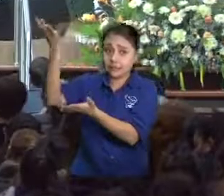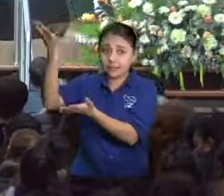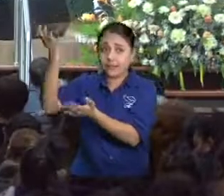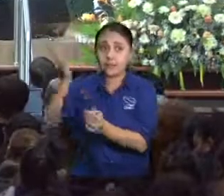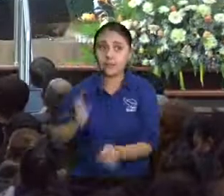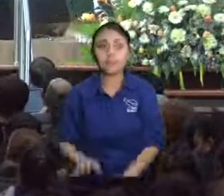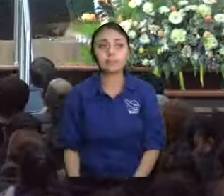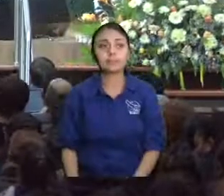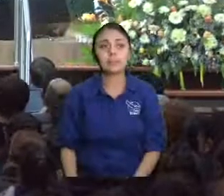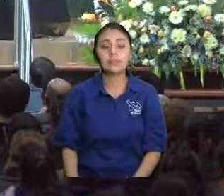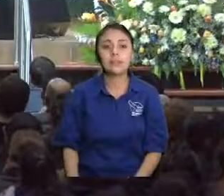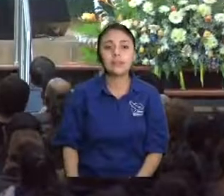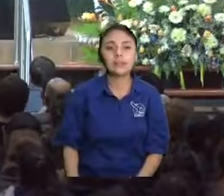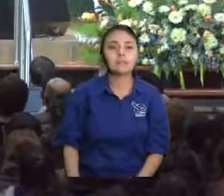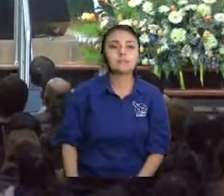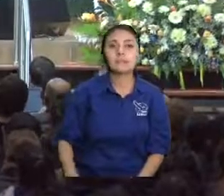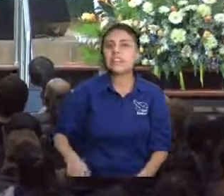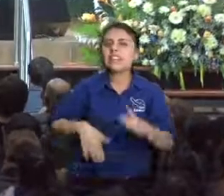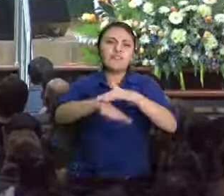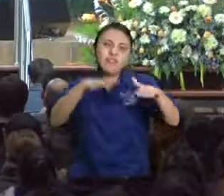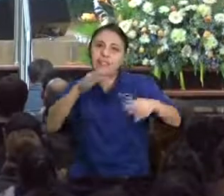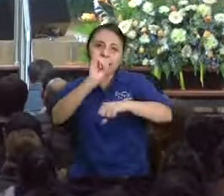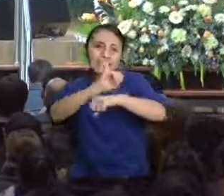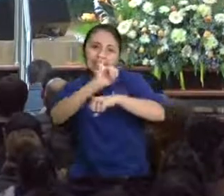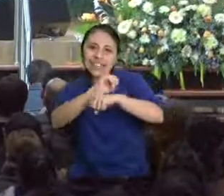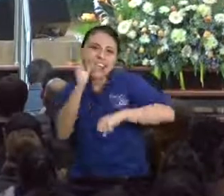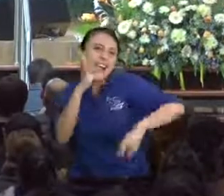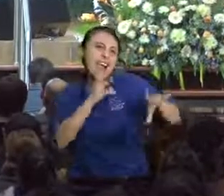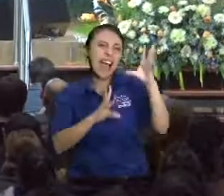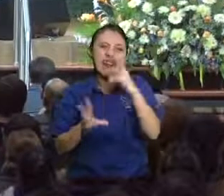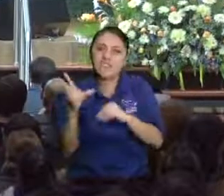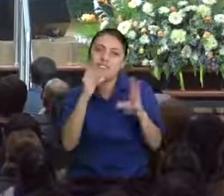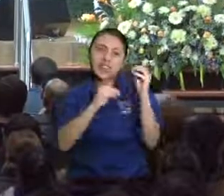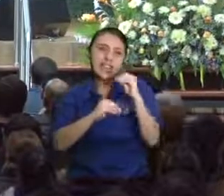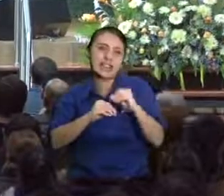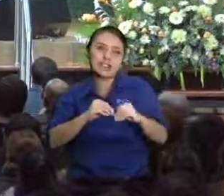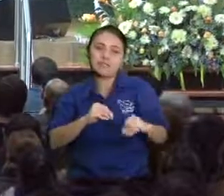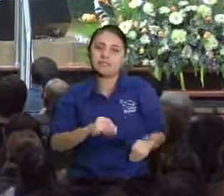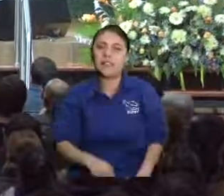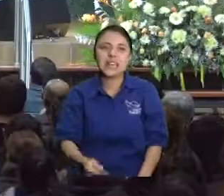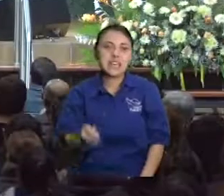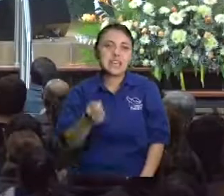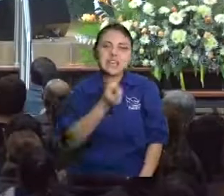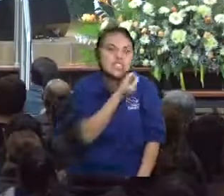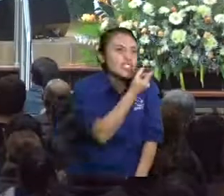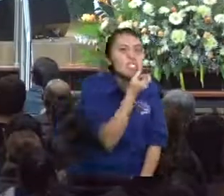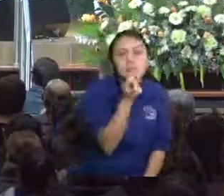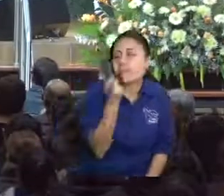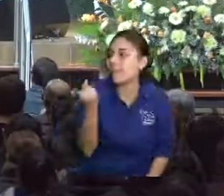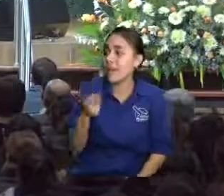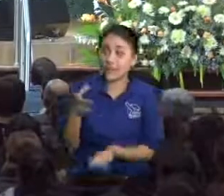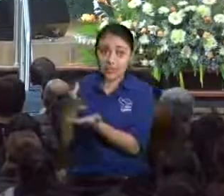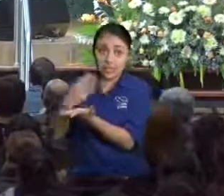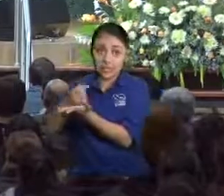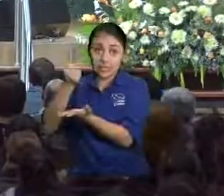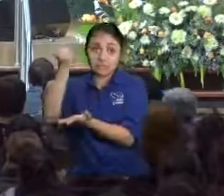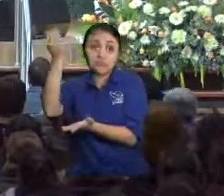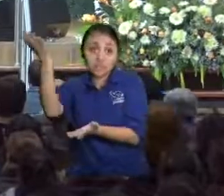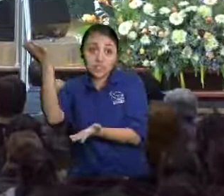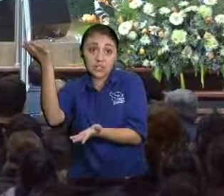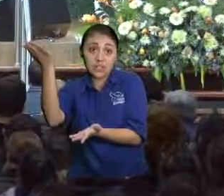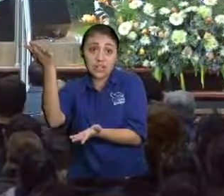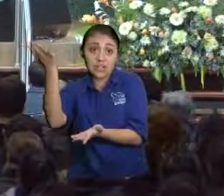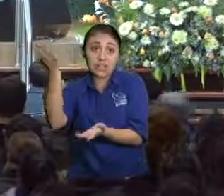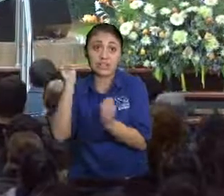Y allá afuera hay un montón de menospreciadores, ¿verdad?, que hablan en contra del diezmo y de la ofrenda, aunque en esta época no tanto, porque se lo dan a